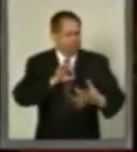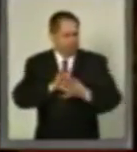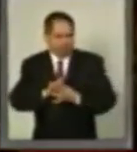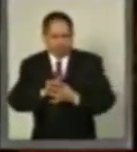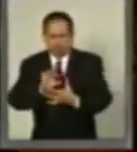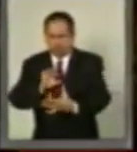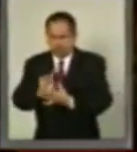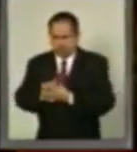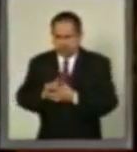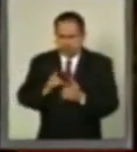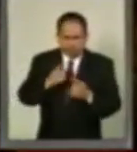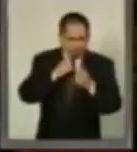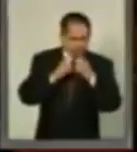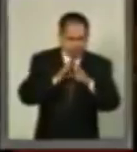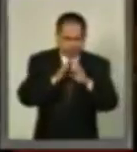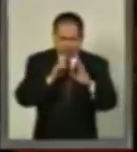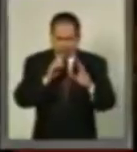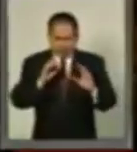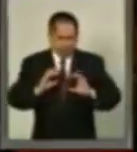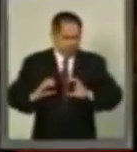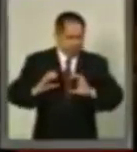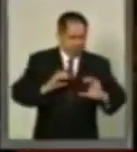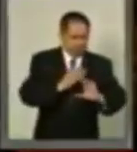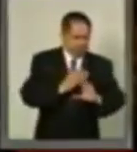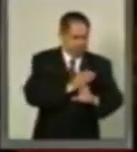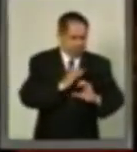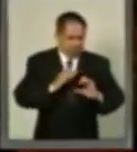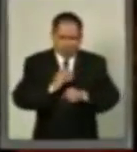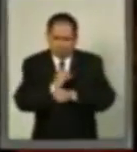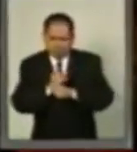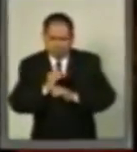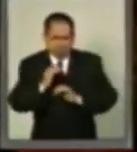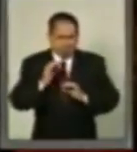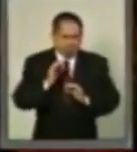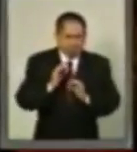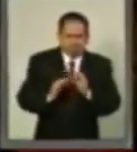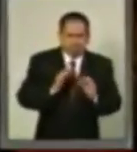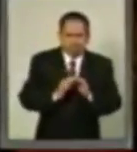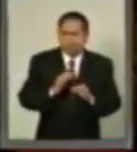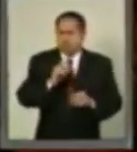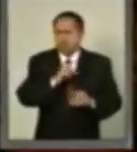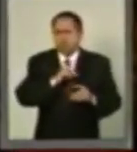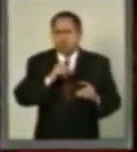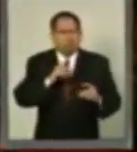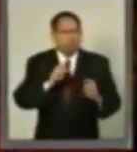inteligencia y desde luego prevención en lugar de reacción.